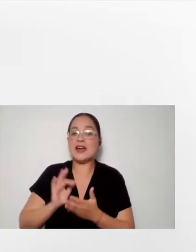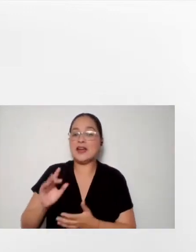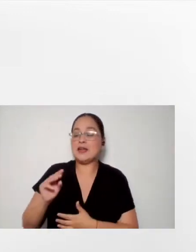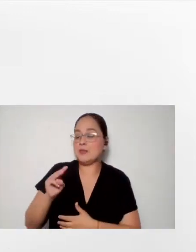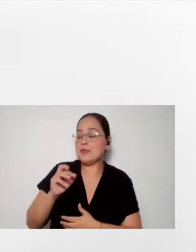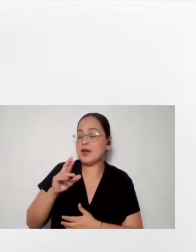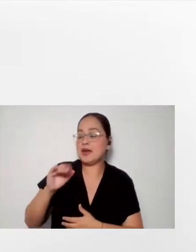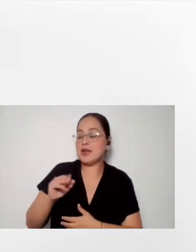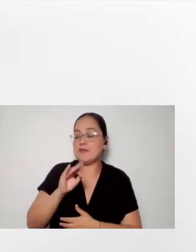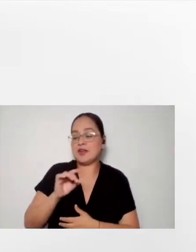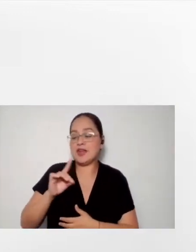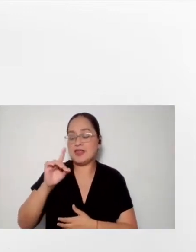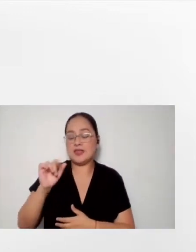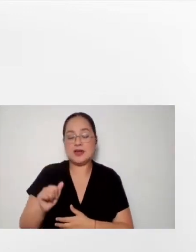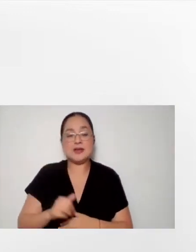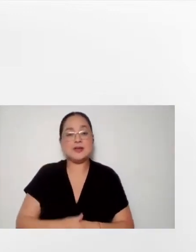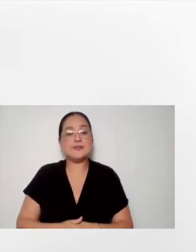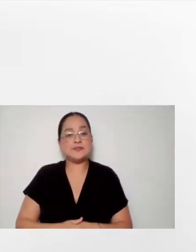La verdad es que sí,